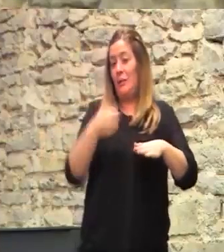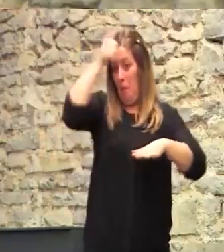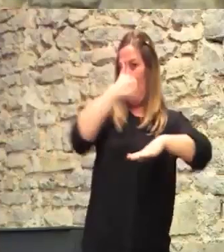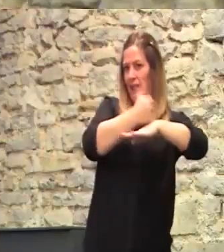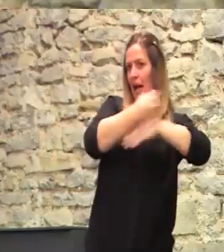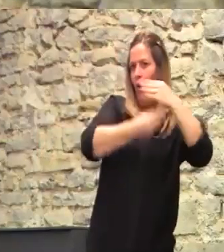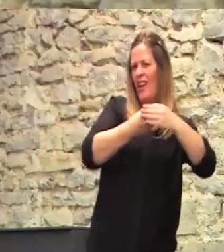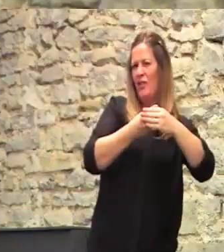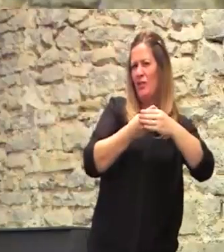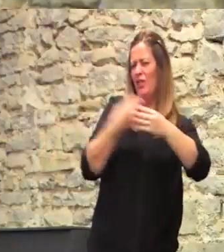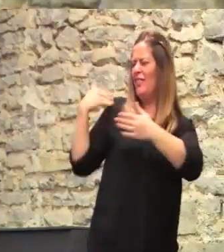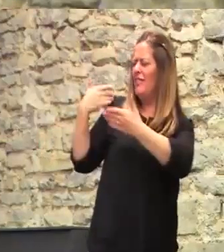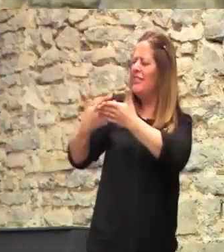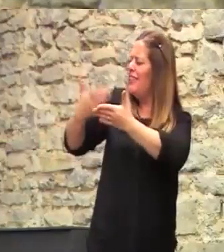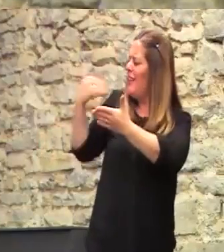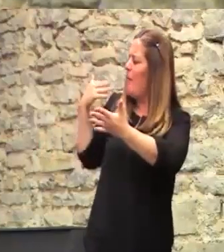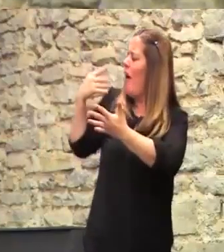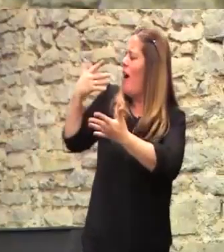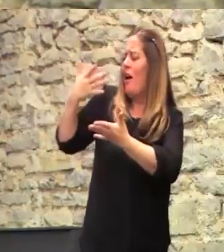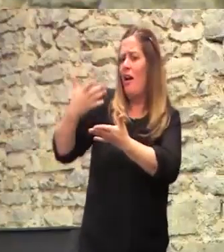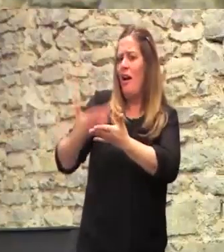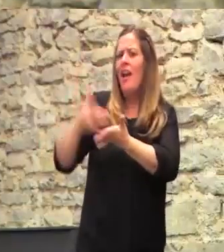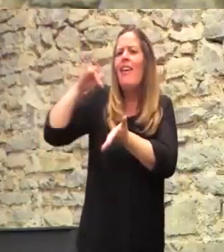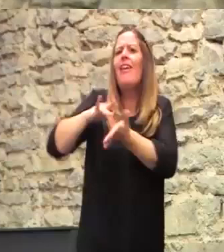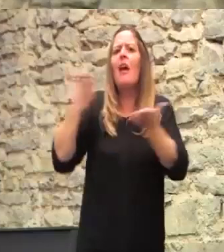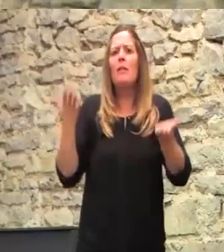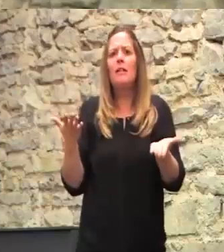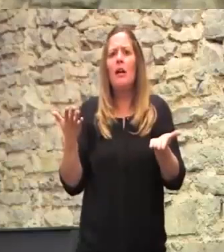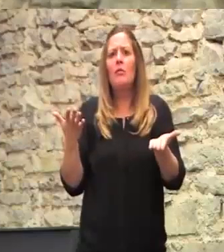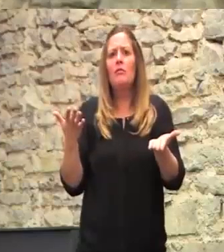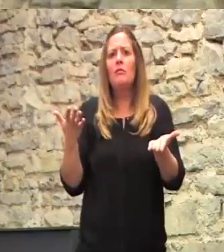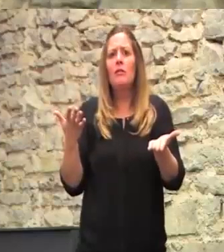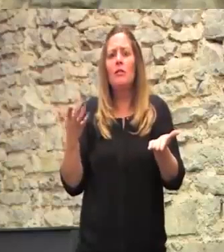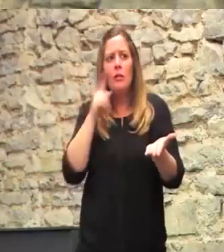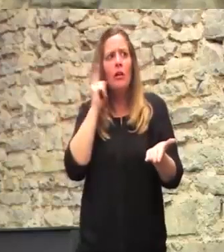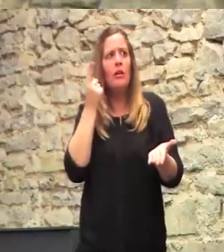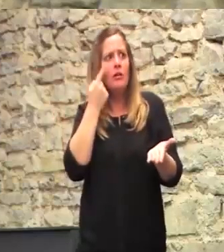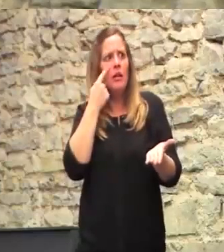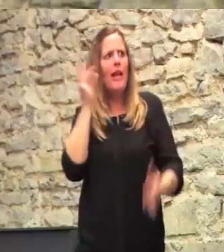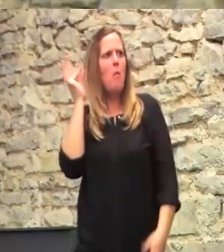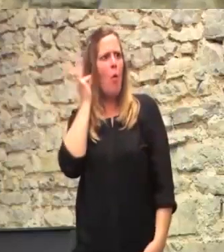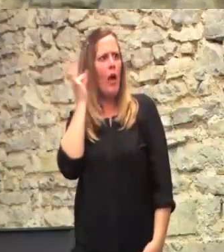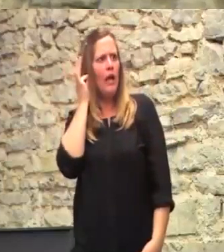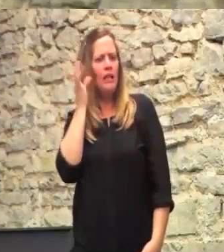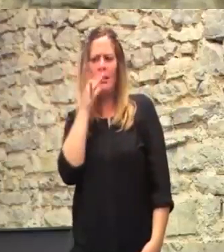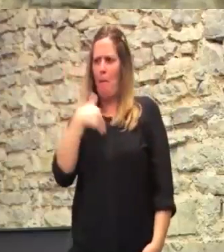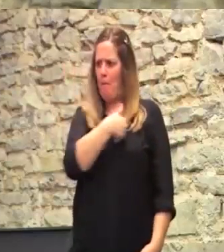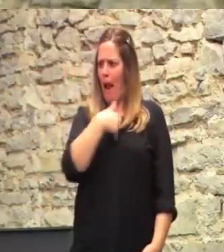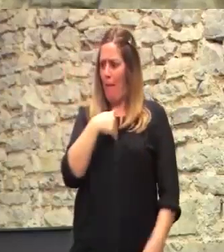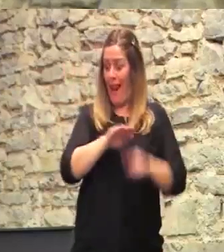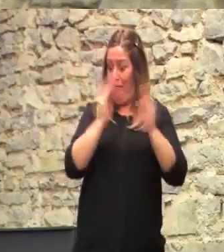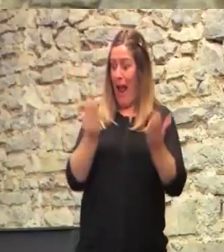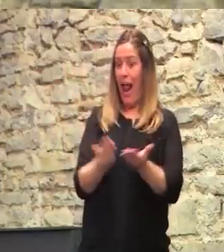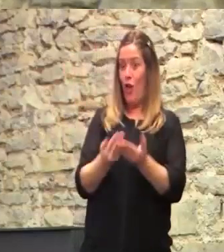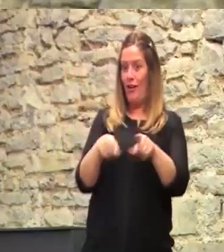tiempo y que fueron las mujeres las que empezamos a sentirnos incómodas con ese lugar porque si ese lugar